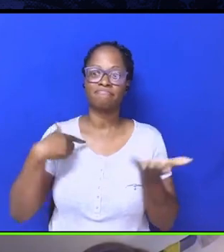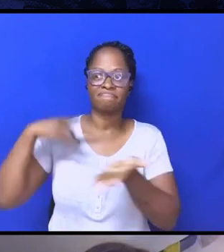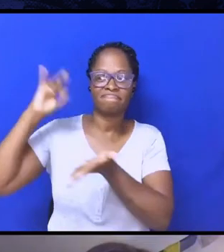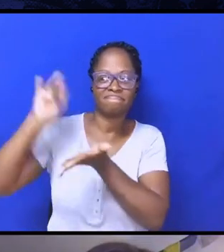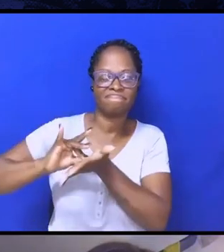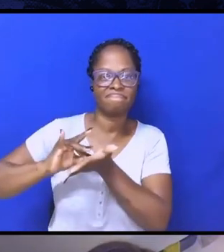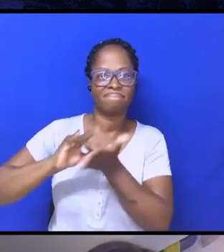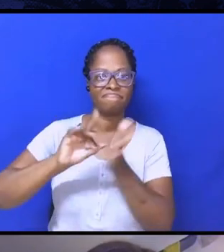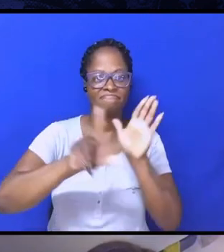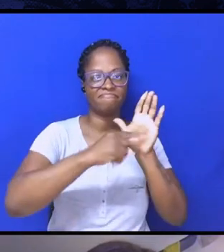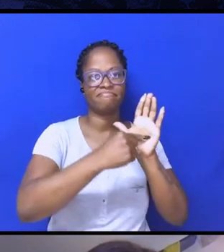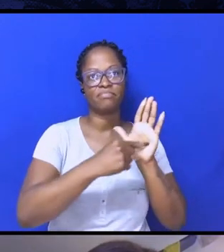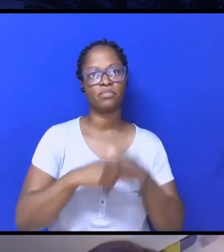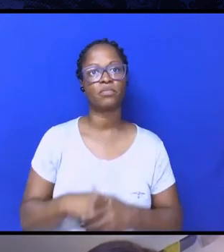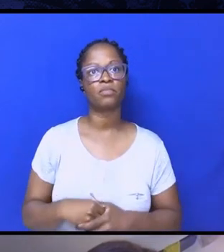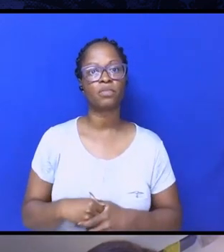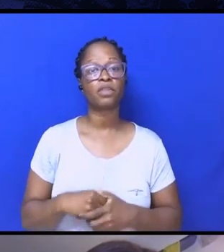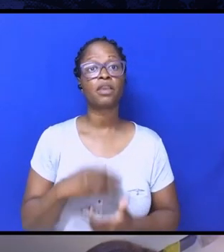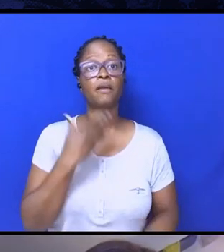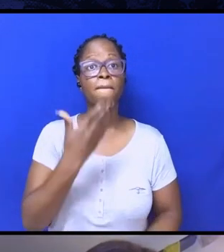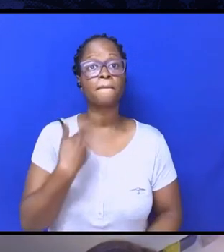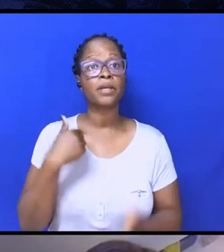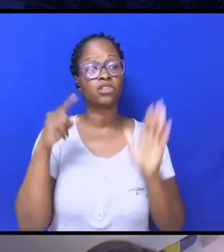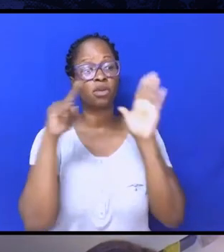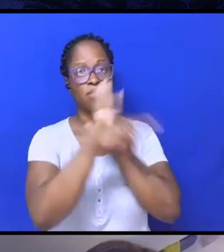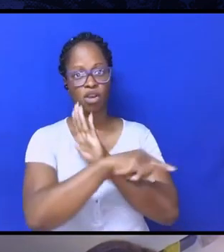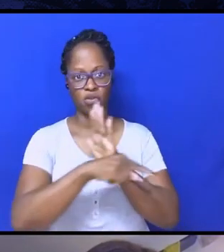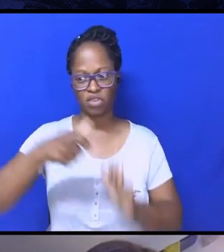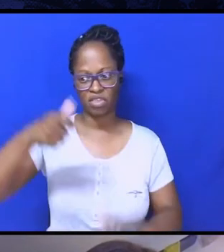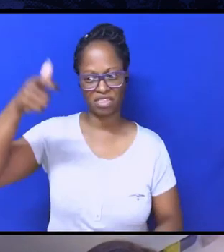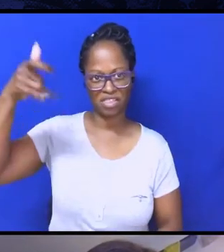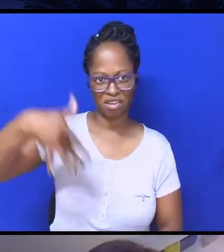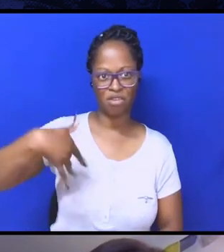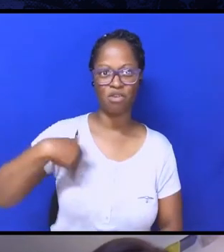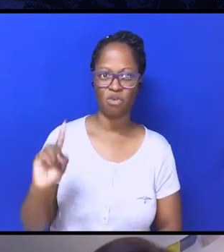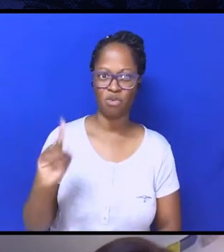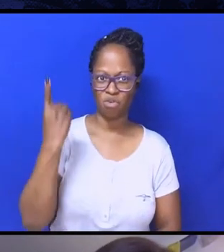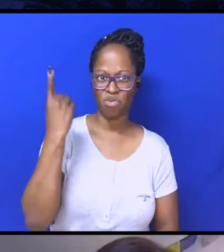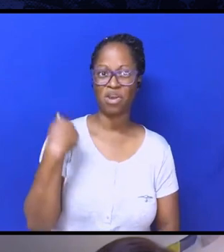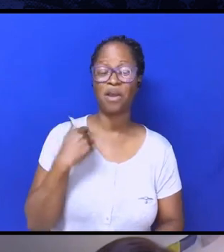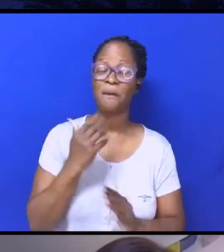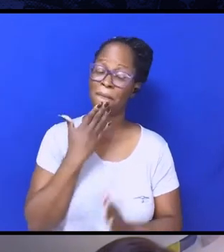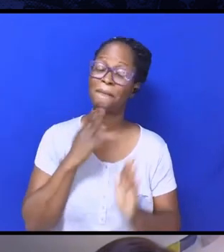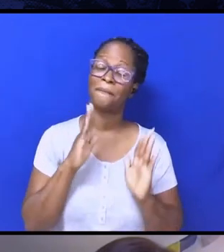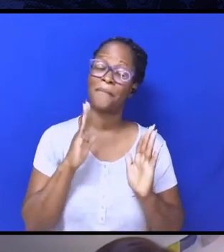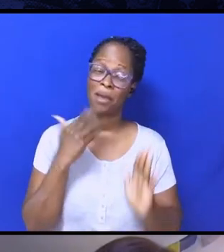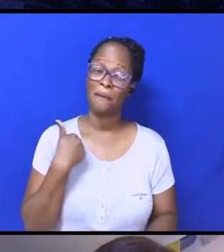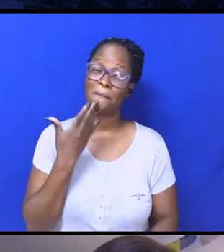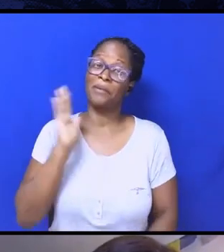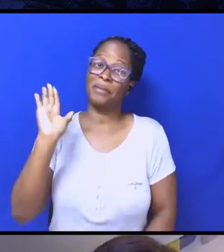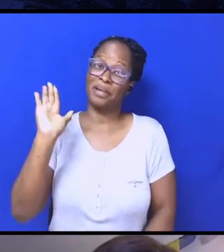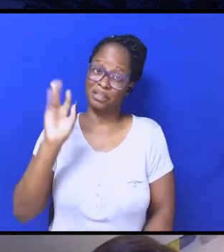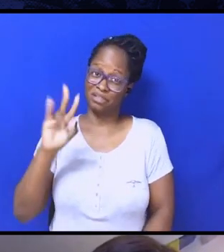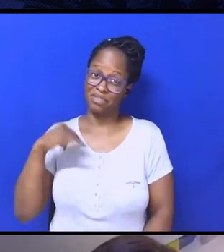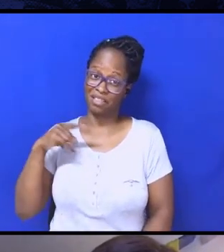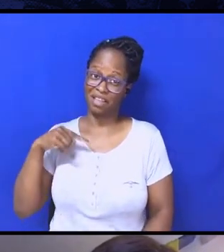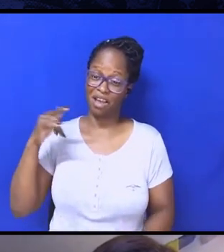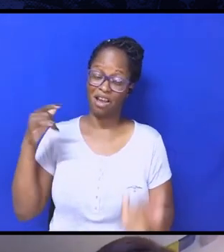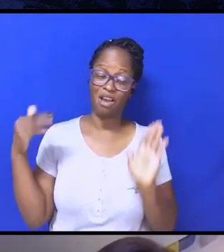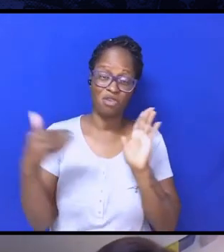gente me pediram para fazer uma última pergunta que eu acho realmente muito boa prometo que essa vai ser a última e para ambas se quiserem falar